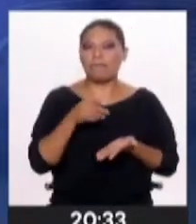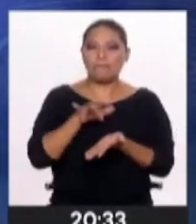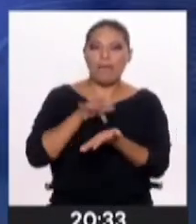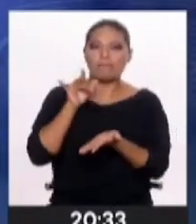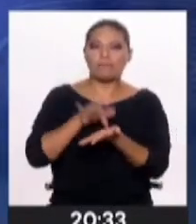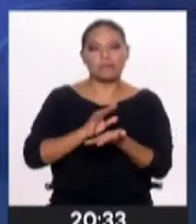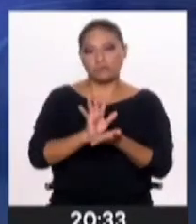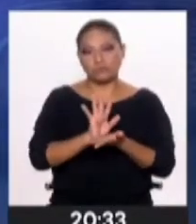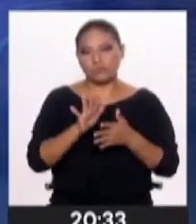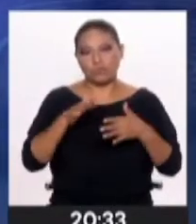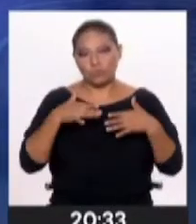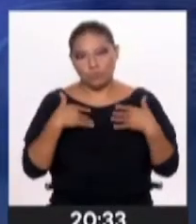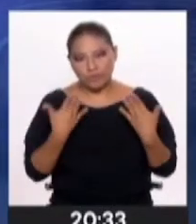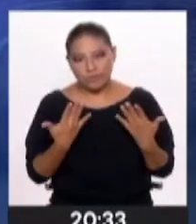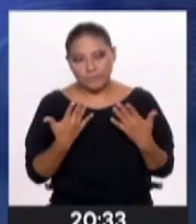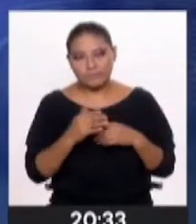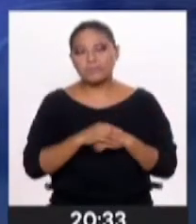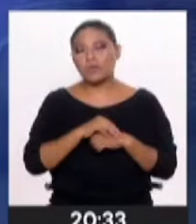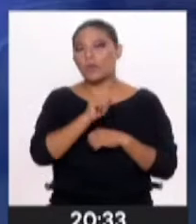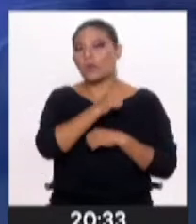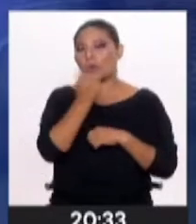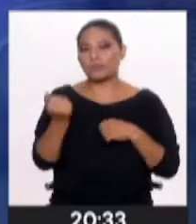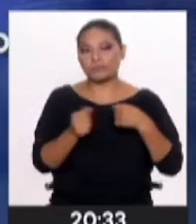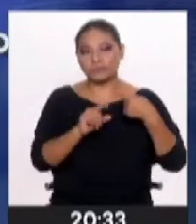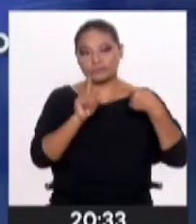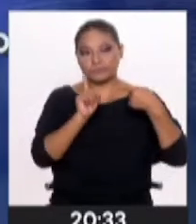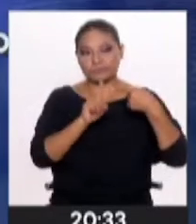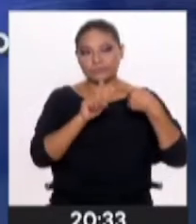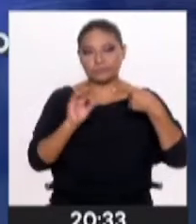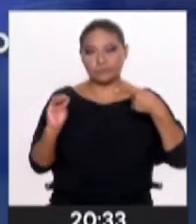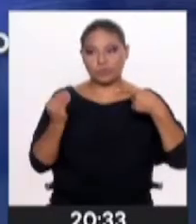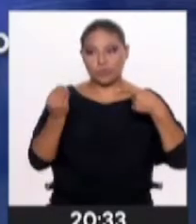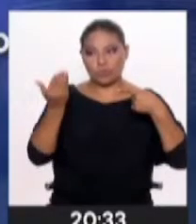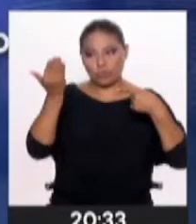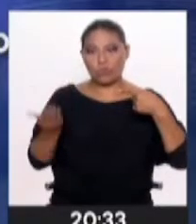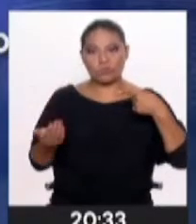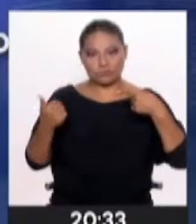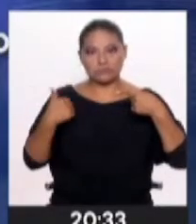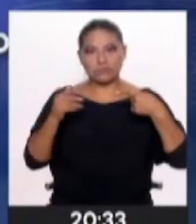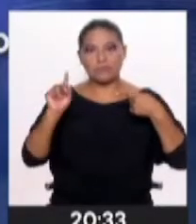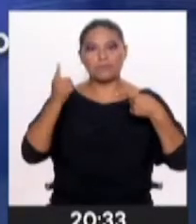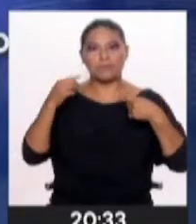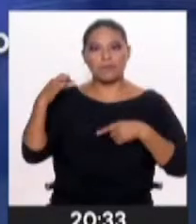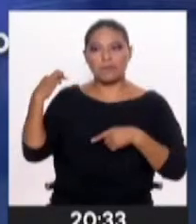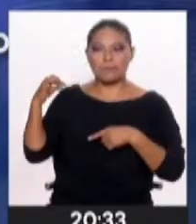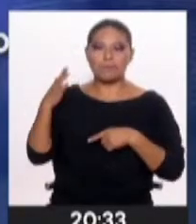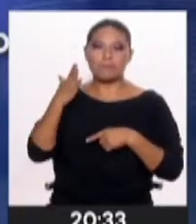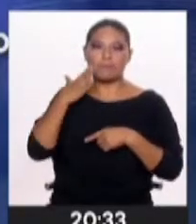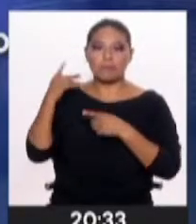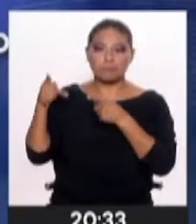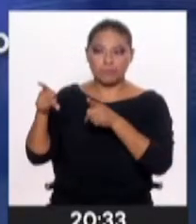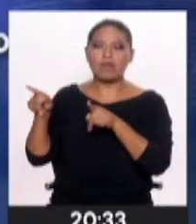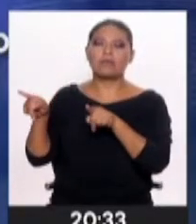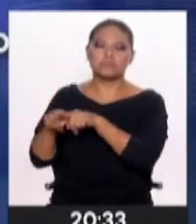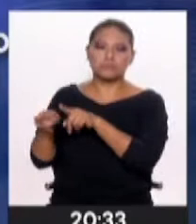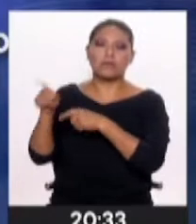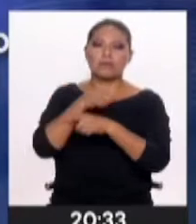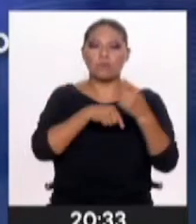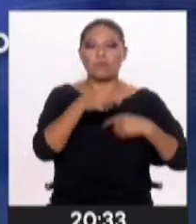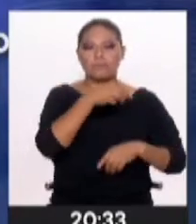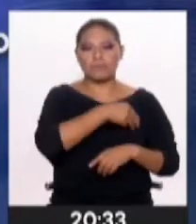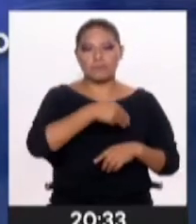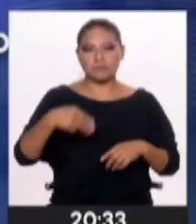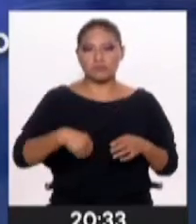Otros parámetros a tener en cuenta son: el adolescente debe contar con autorización especial del Ministerio de